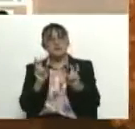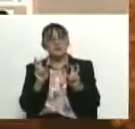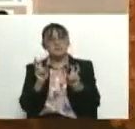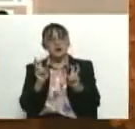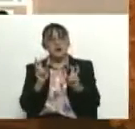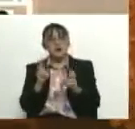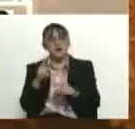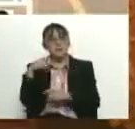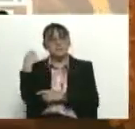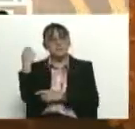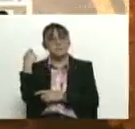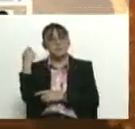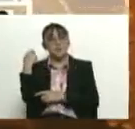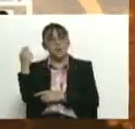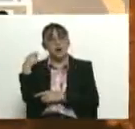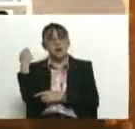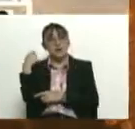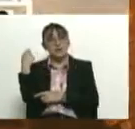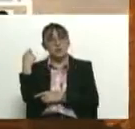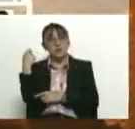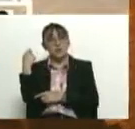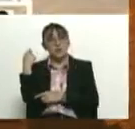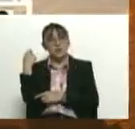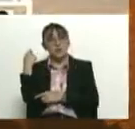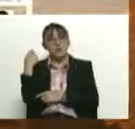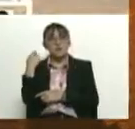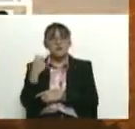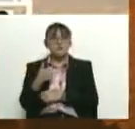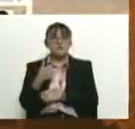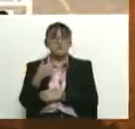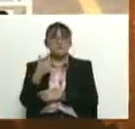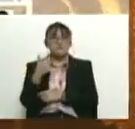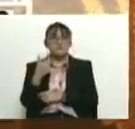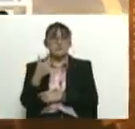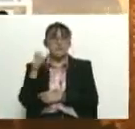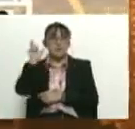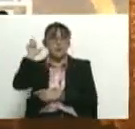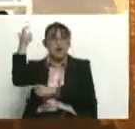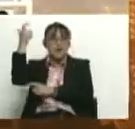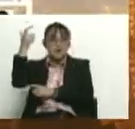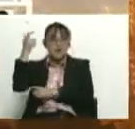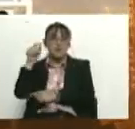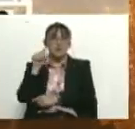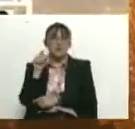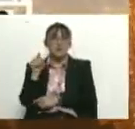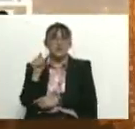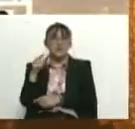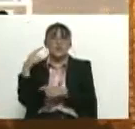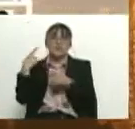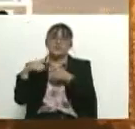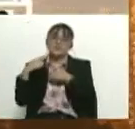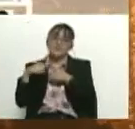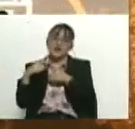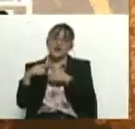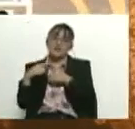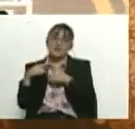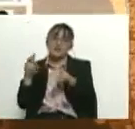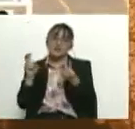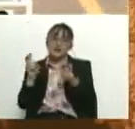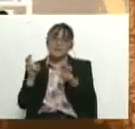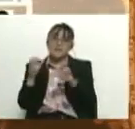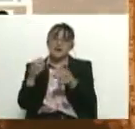el corazón de nuestra geografía uno de los espacios de mayor productividad tanto Ganadera como de diferentes rubros